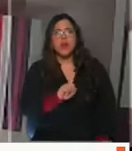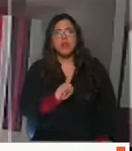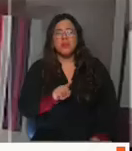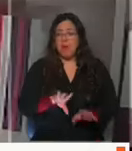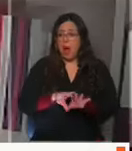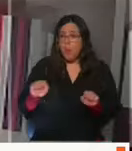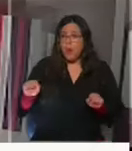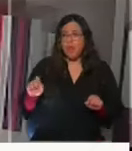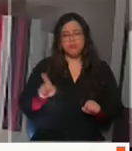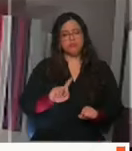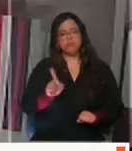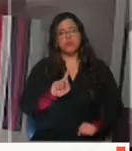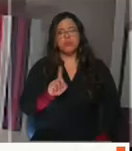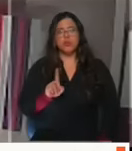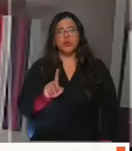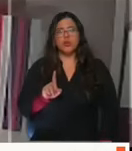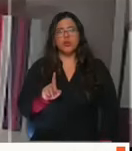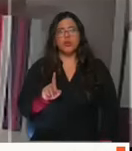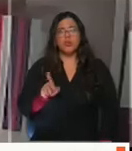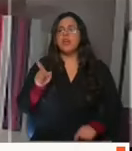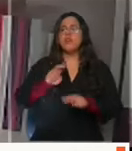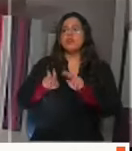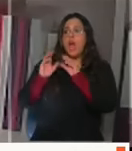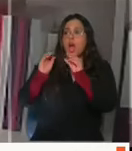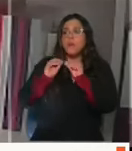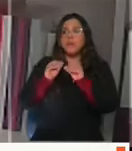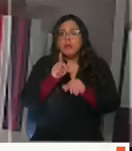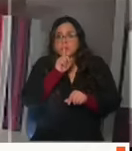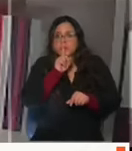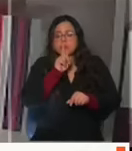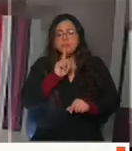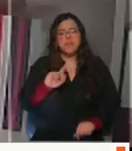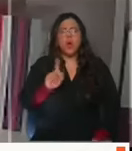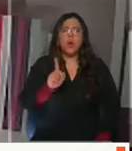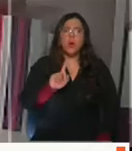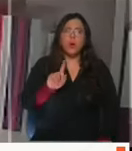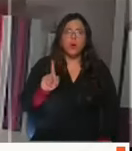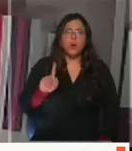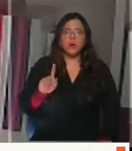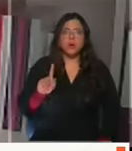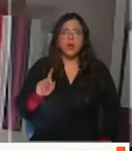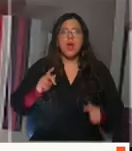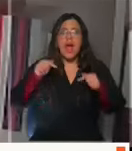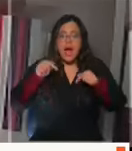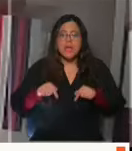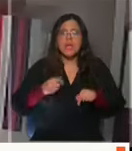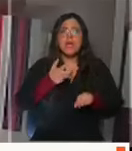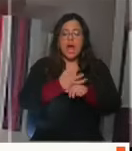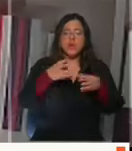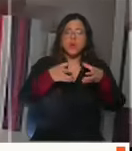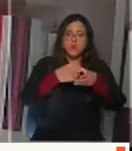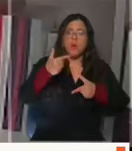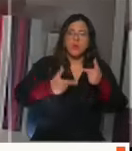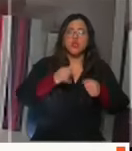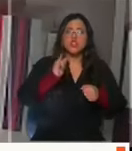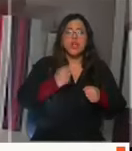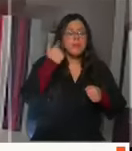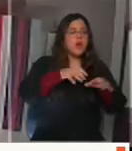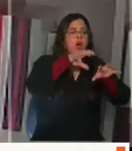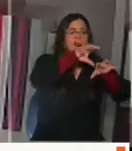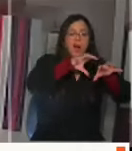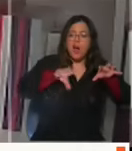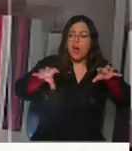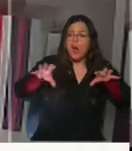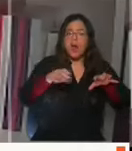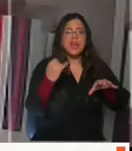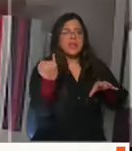acuerdo sobre no hacer comentarios, en absoluto. Para nada, aquí hay una coalición, pero cada partido tiene su